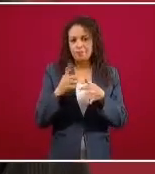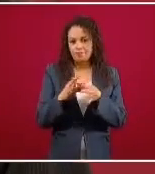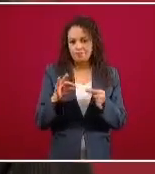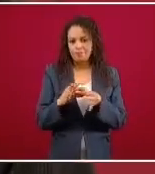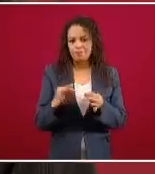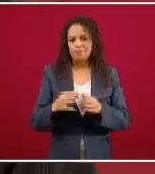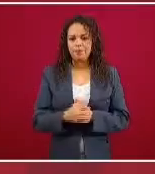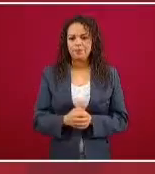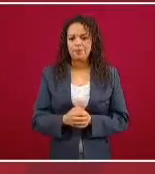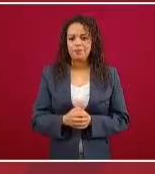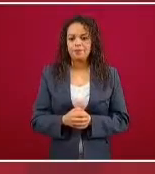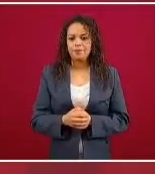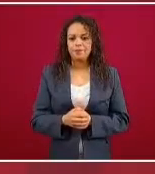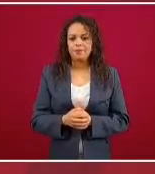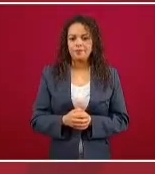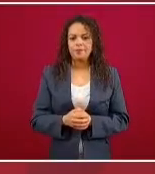Nale